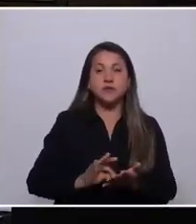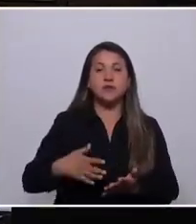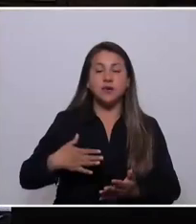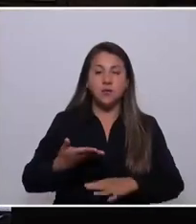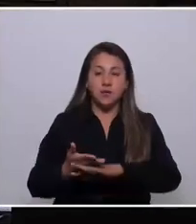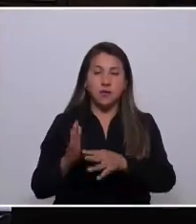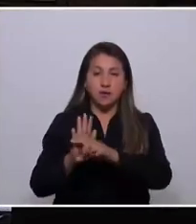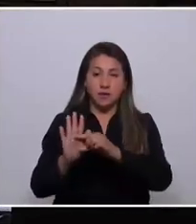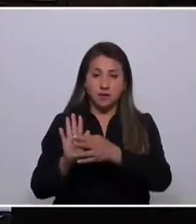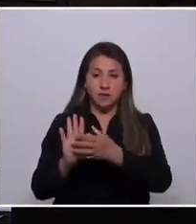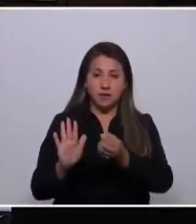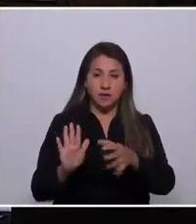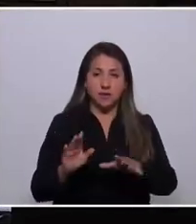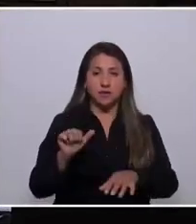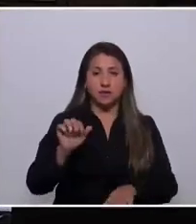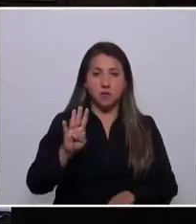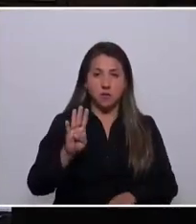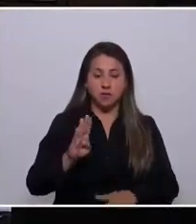la indicación número